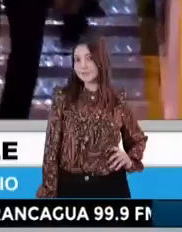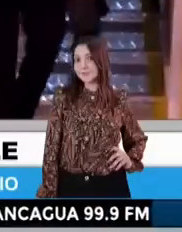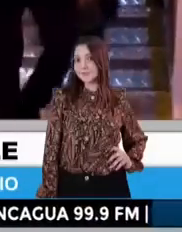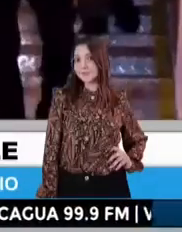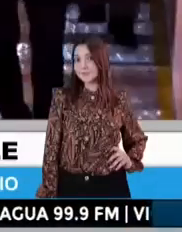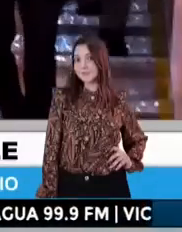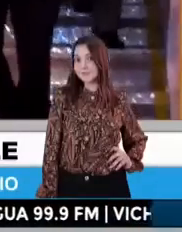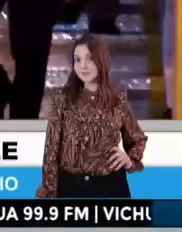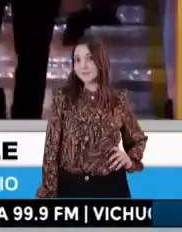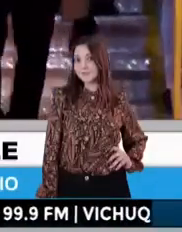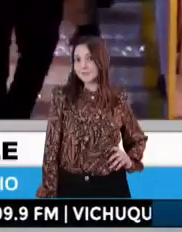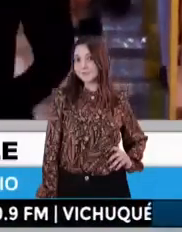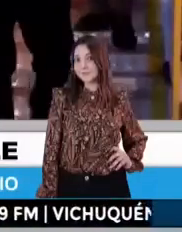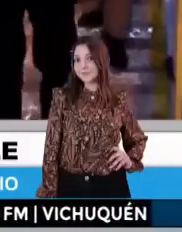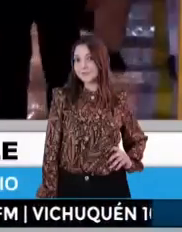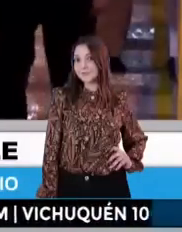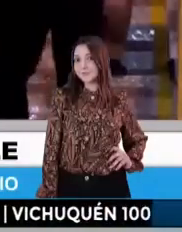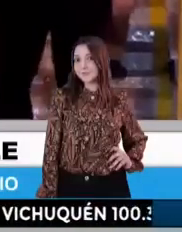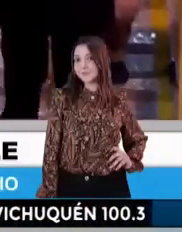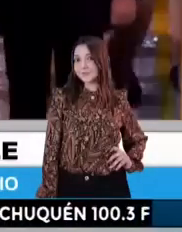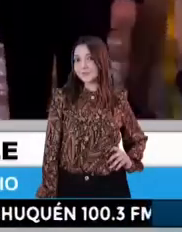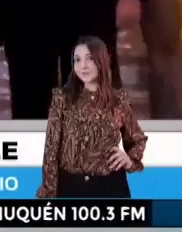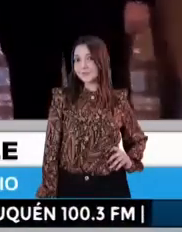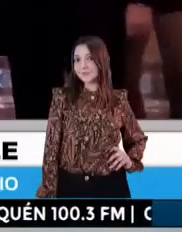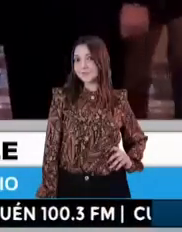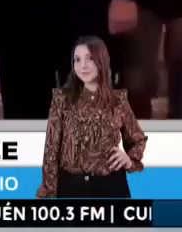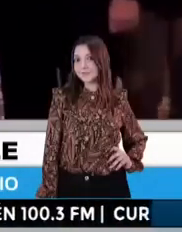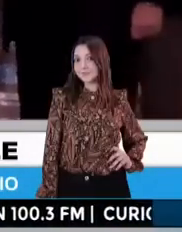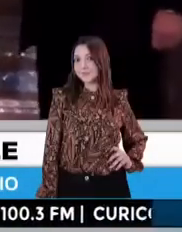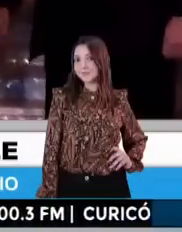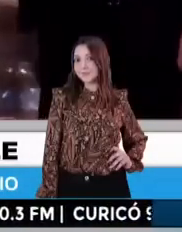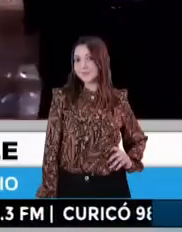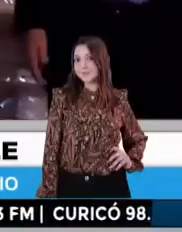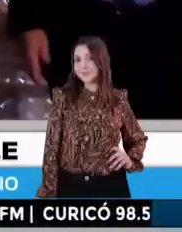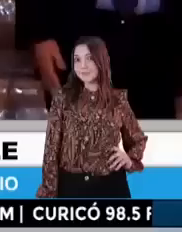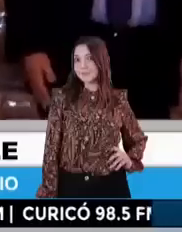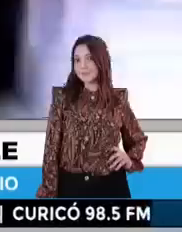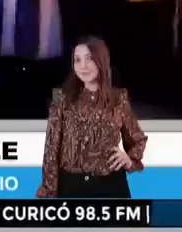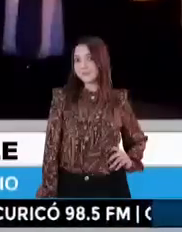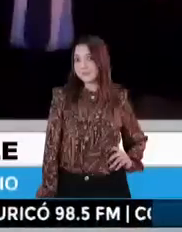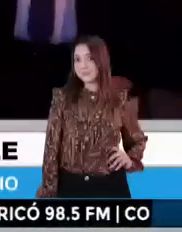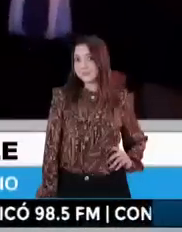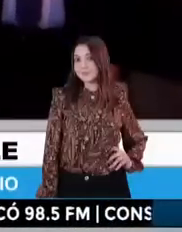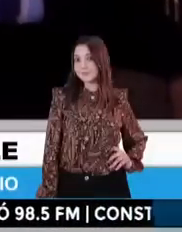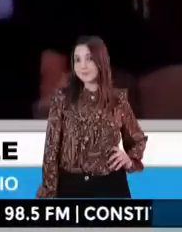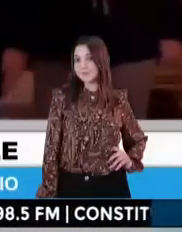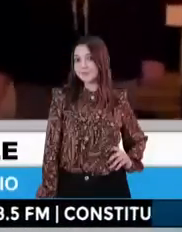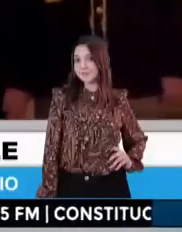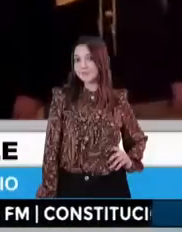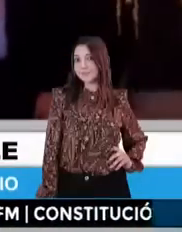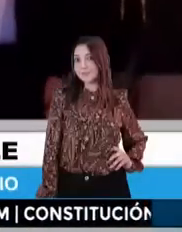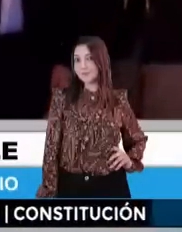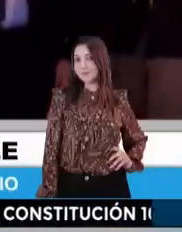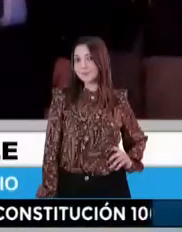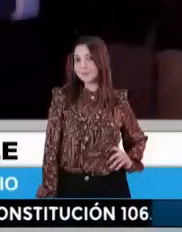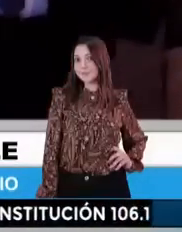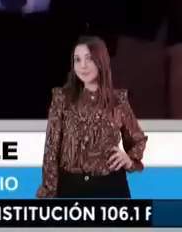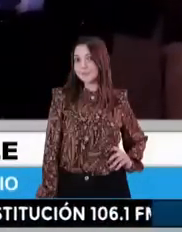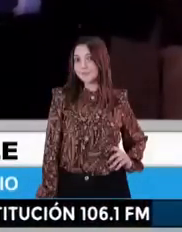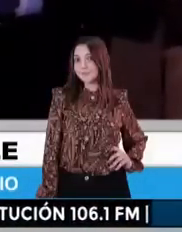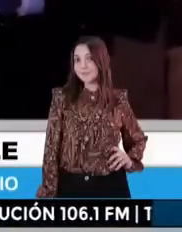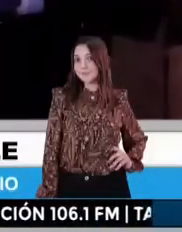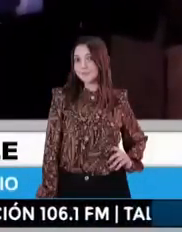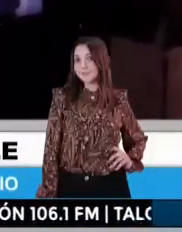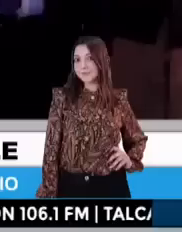que no tenía Chile embajador en Caracas, y lo hace porque necesita algún nivel de relación mayor para detener el flujo migratorio, si es que se puede, y